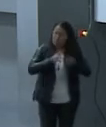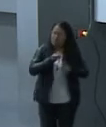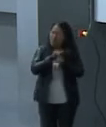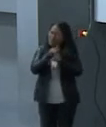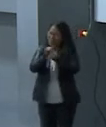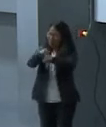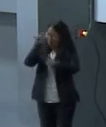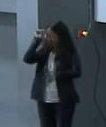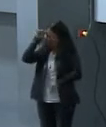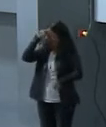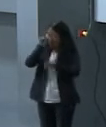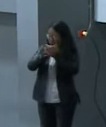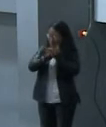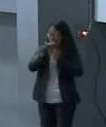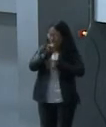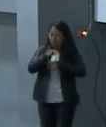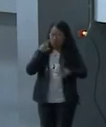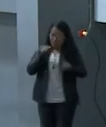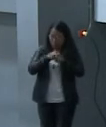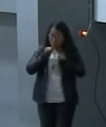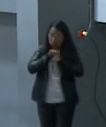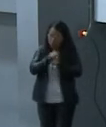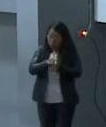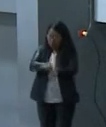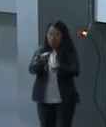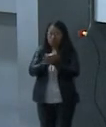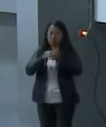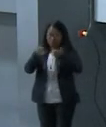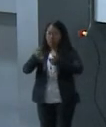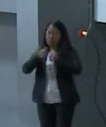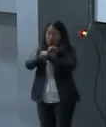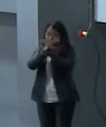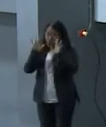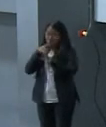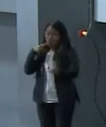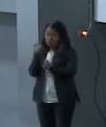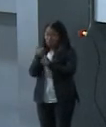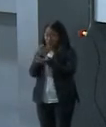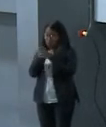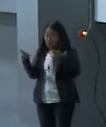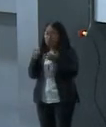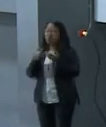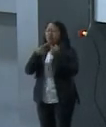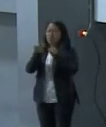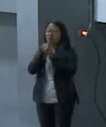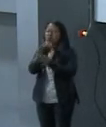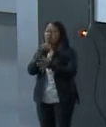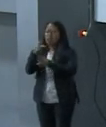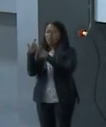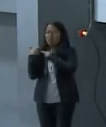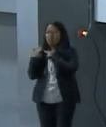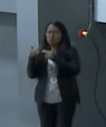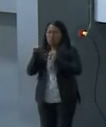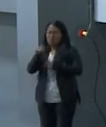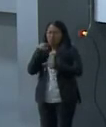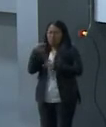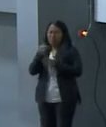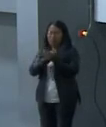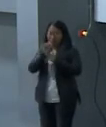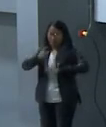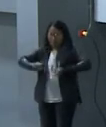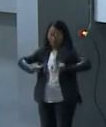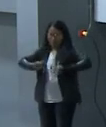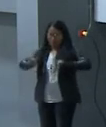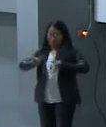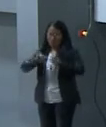Ustedes recordarán, ese era el término. Ahí reconocían que hay dificultades, por supuesto, pero que por la responsabilidad, nos decían, de la administración,